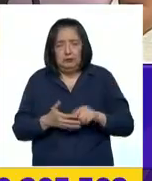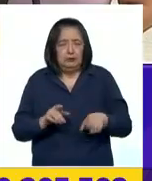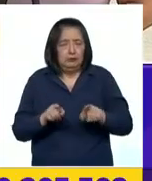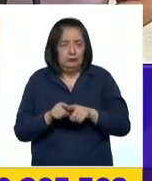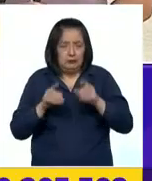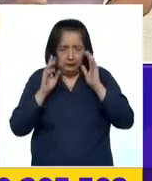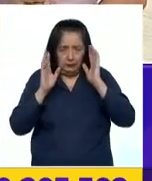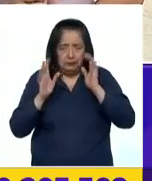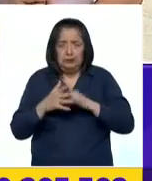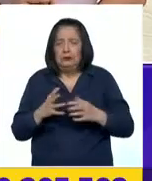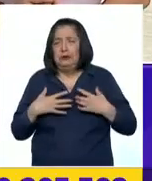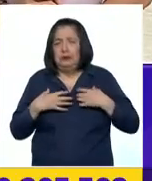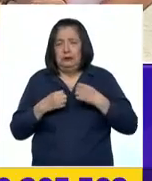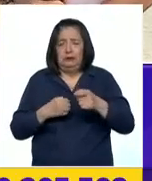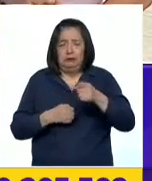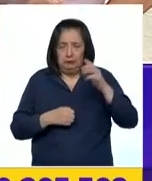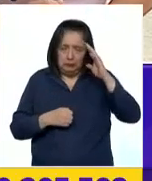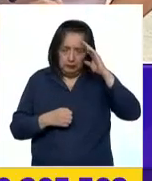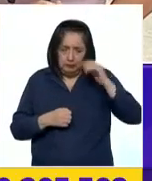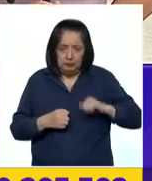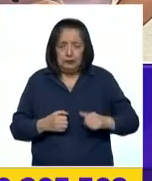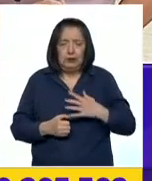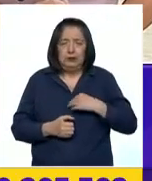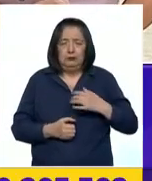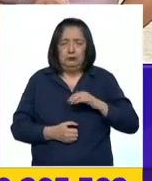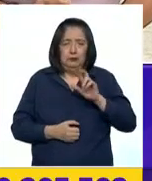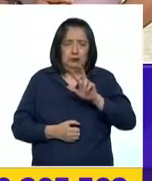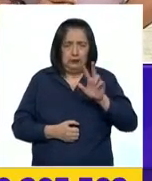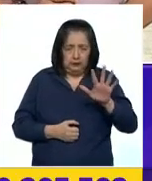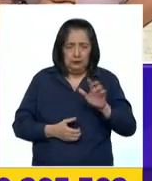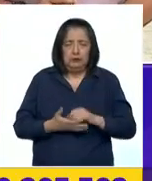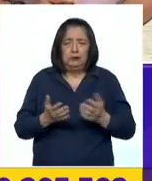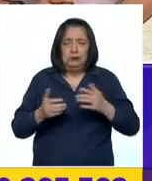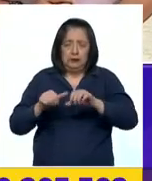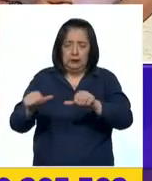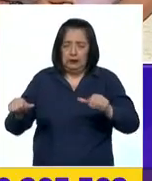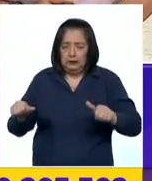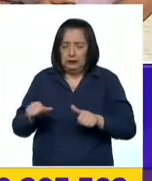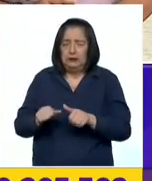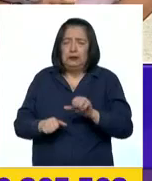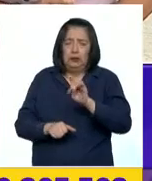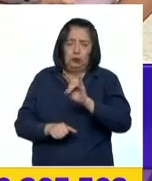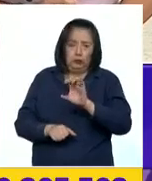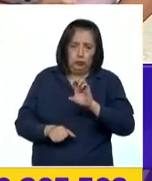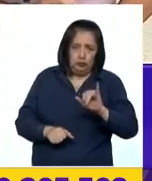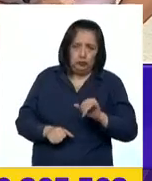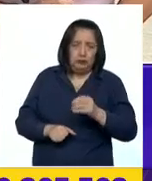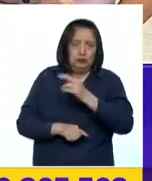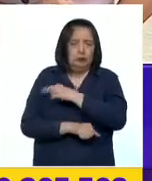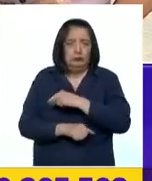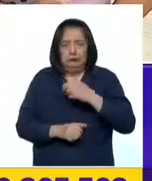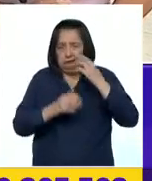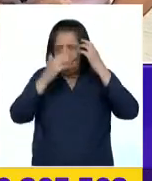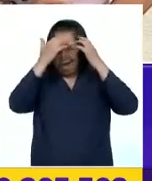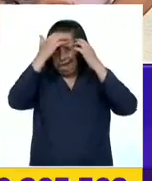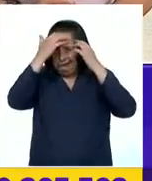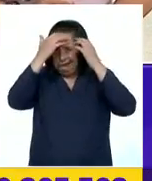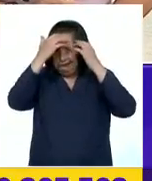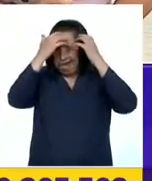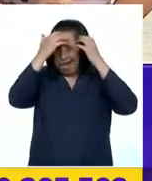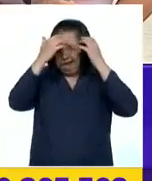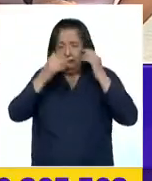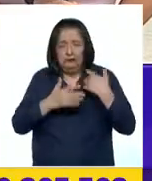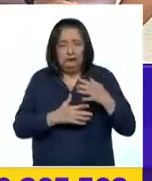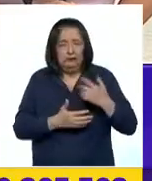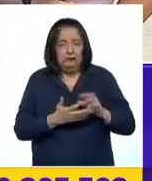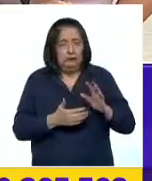pendiente de la salud de este sereno de 35 años que está en unidad de cuidados intensivos con el cerebro seriamente inflamado después